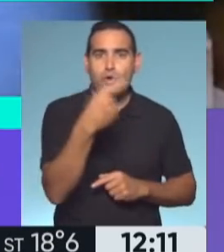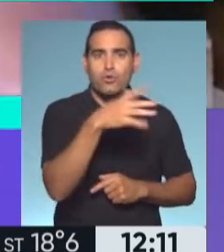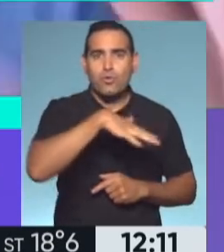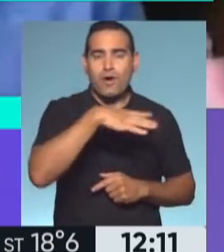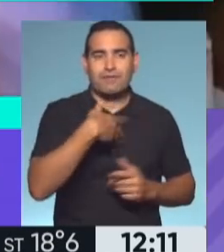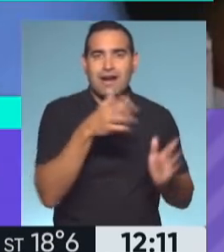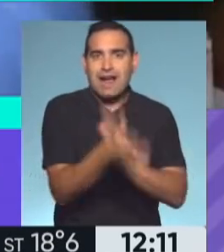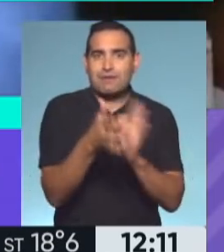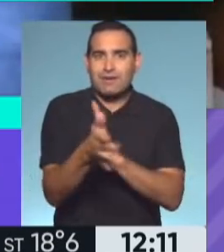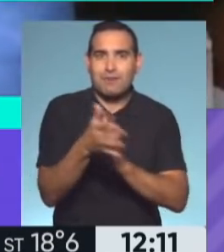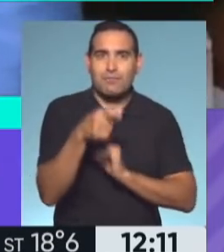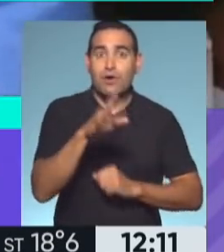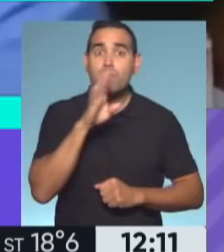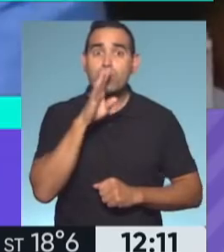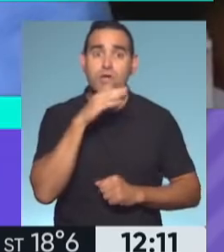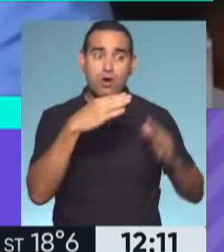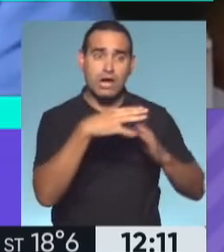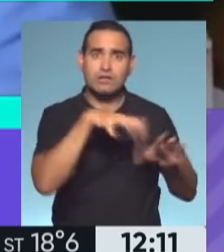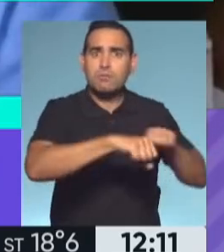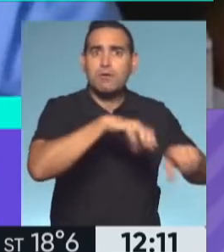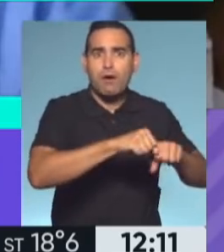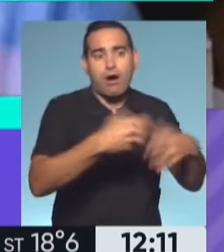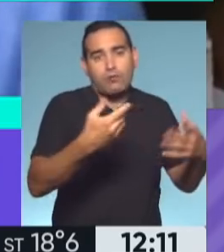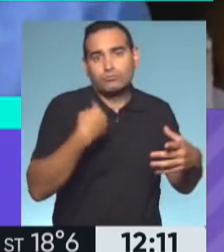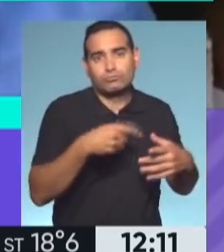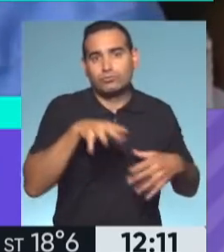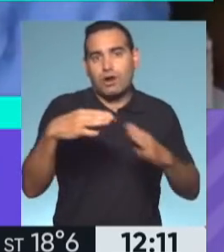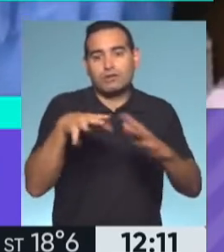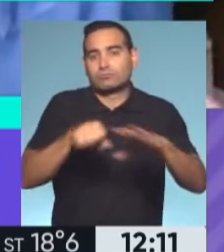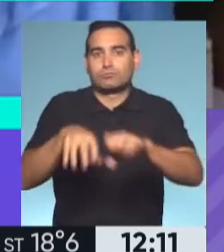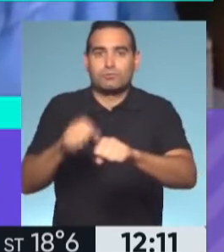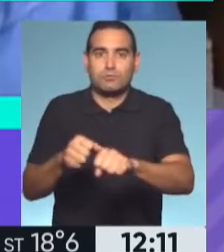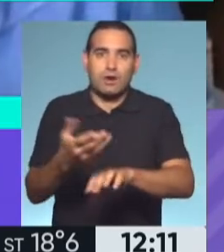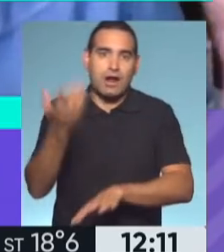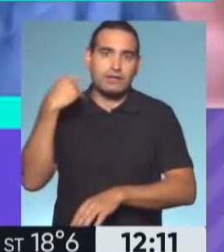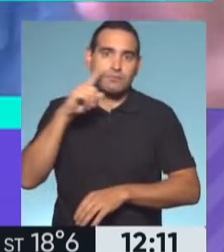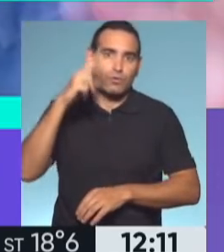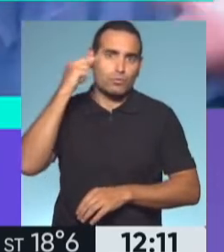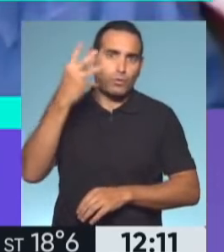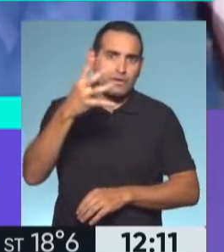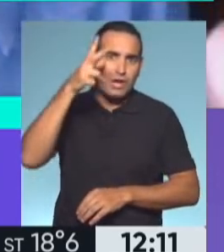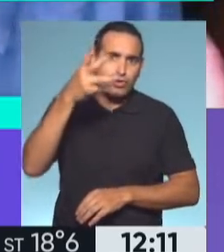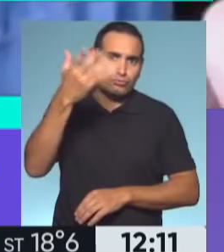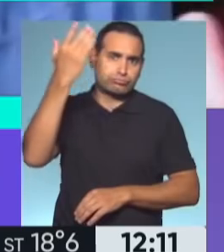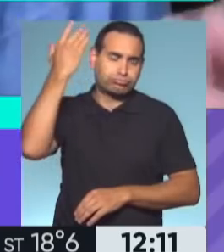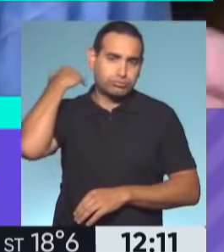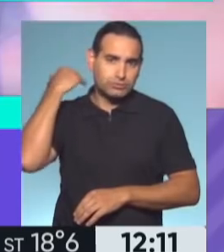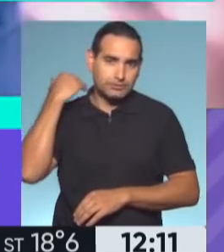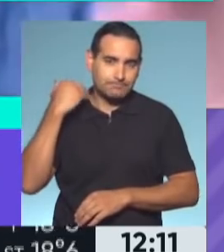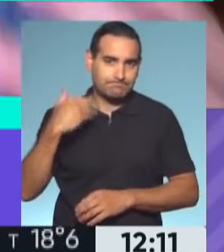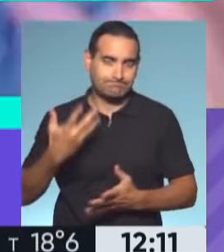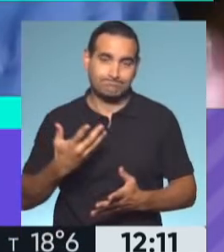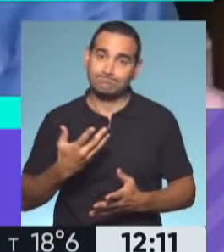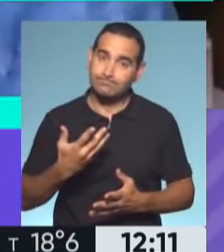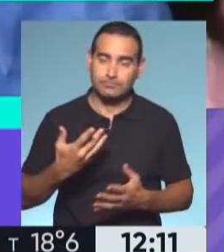casas ocupadas por israelíes luego de la guerra del 48. Esto se empieza a